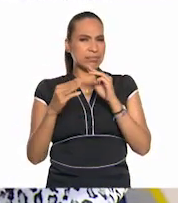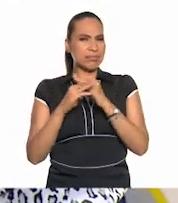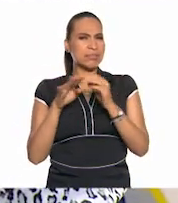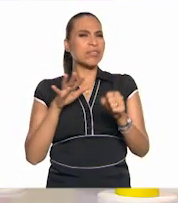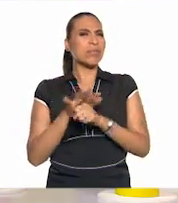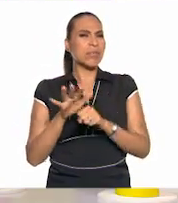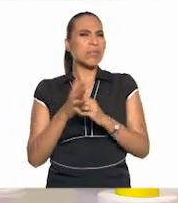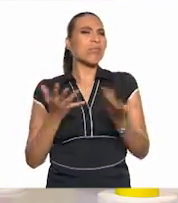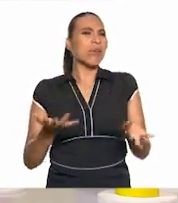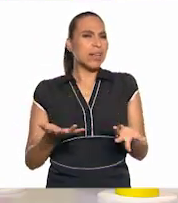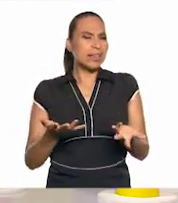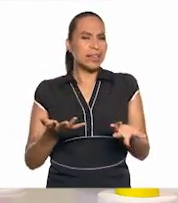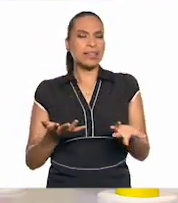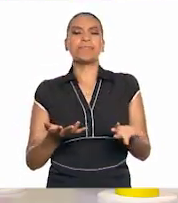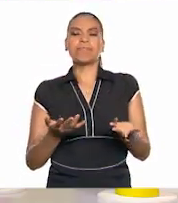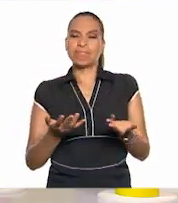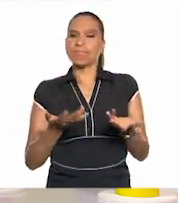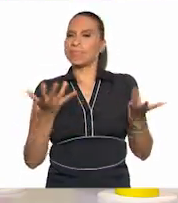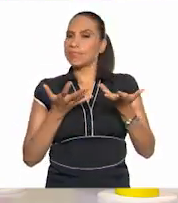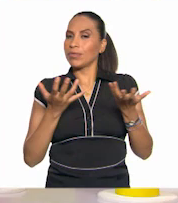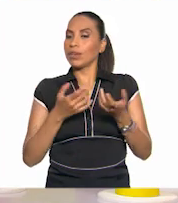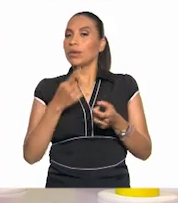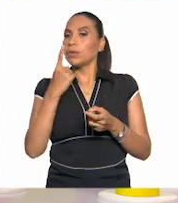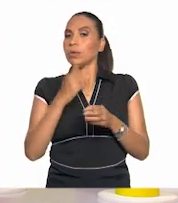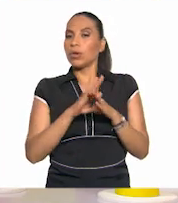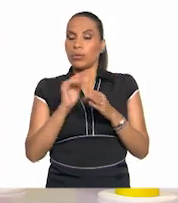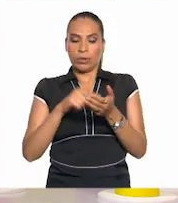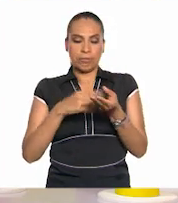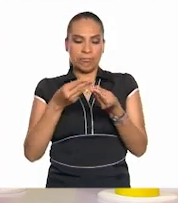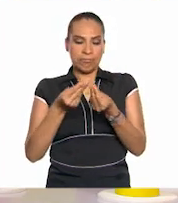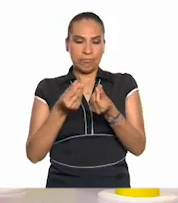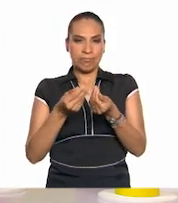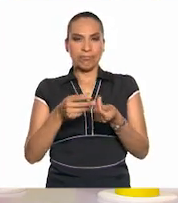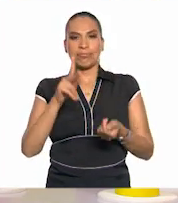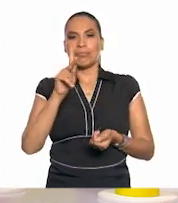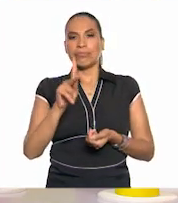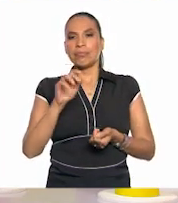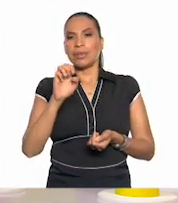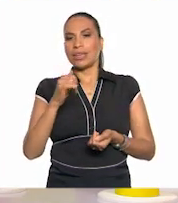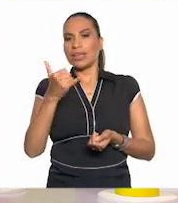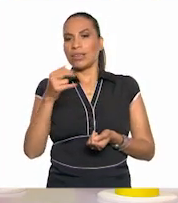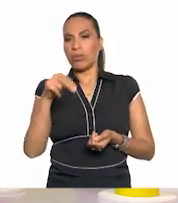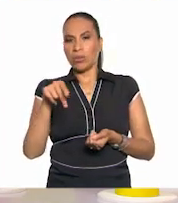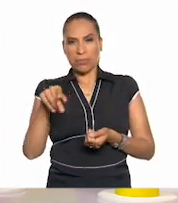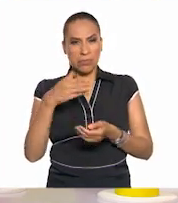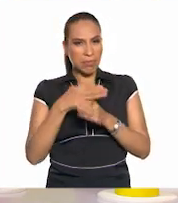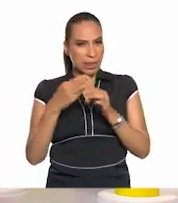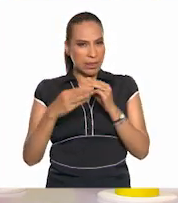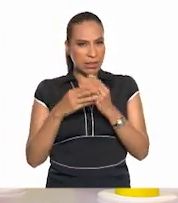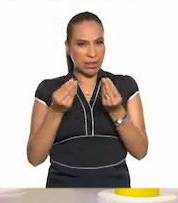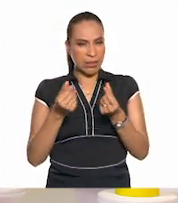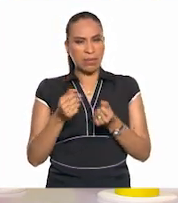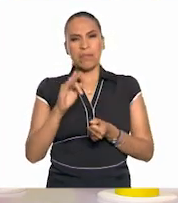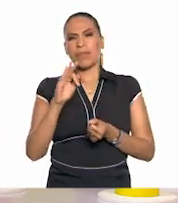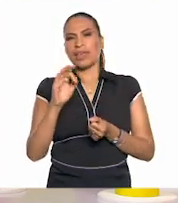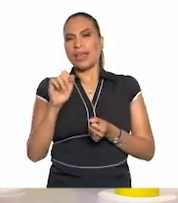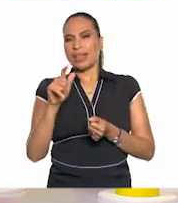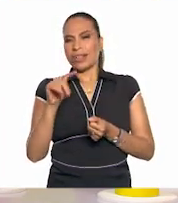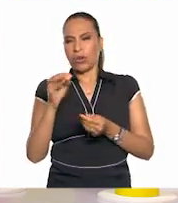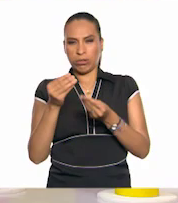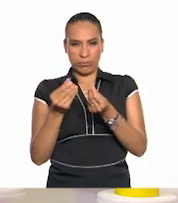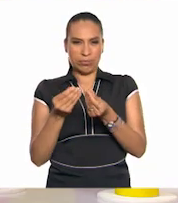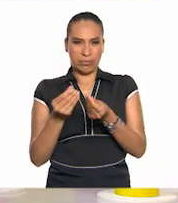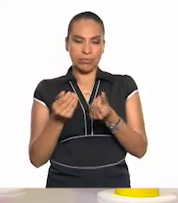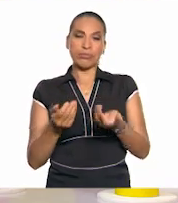Mariana? Es como una especie de pellón, se le llama a ese material, fieltro, uh-huh. Fieltro, algo así.